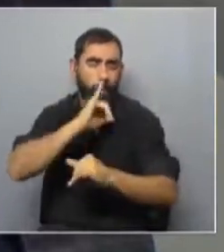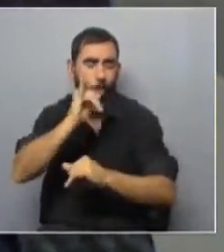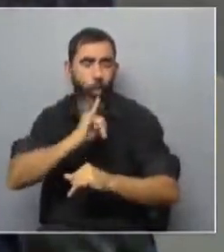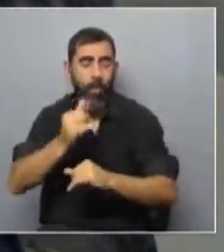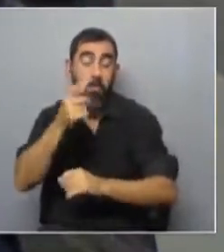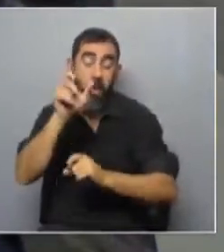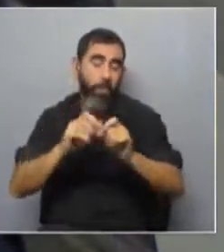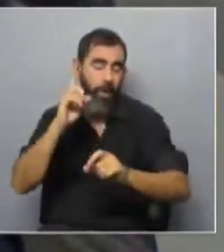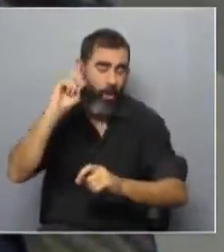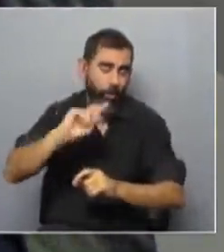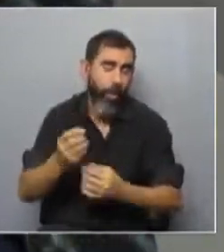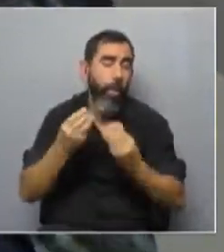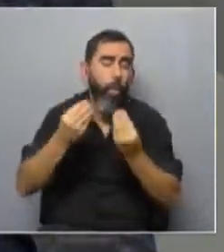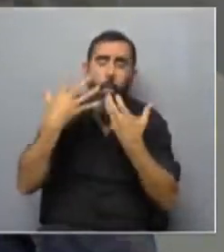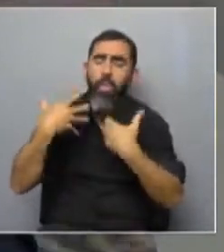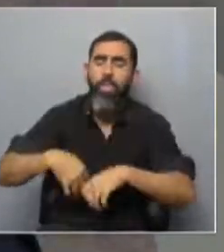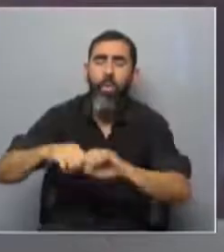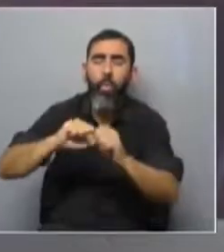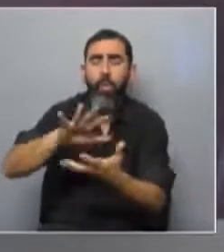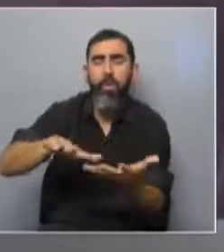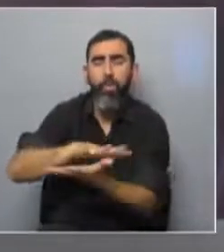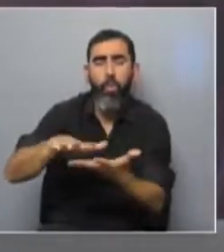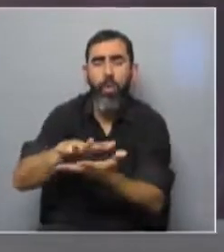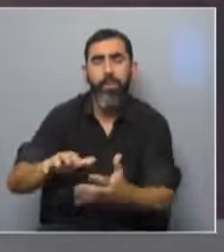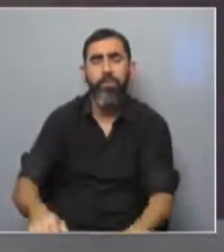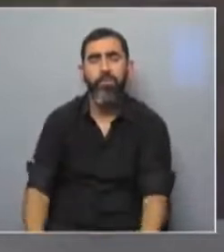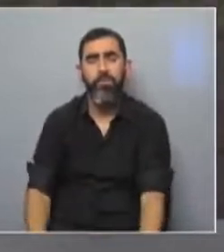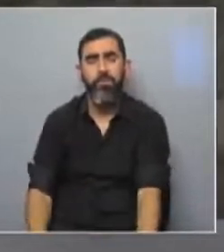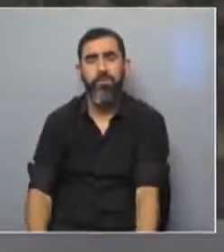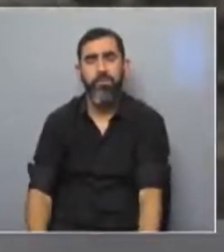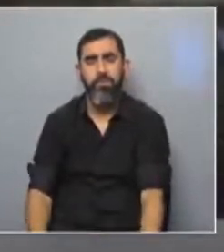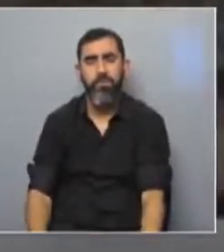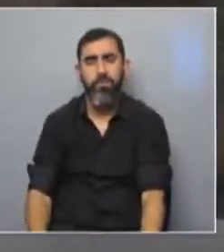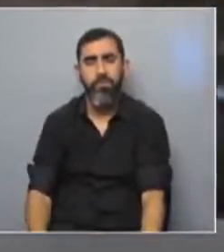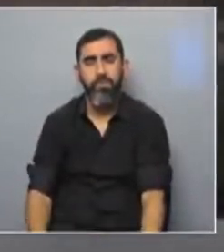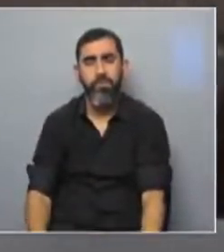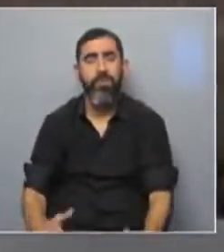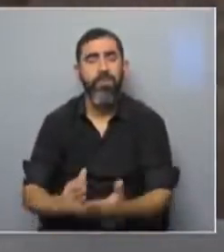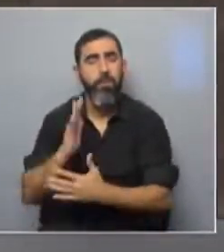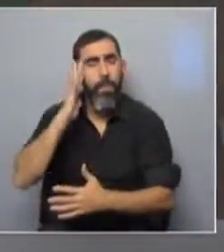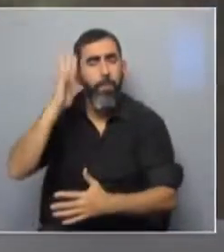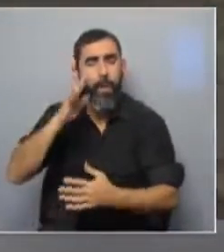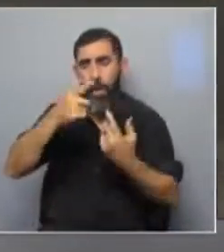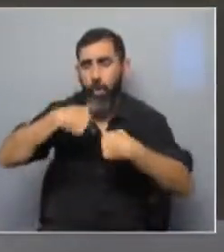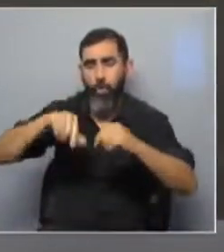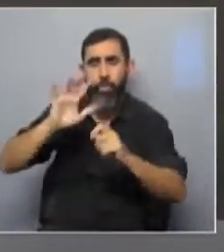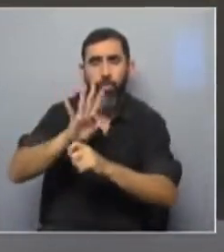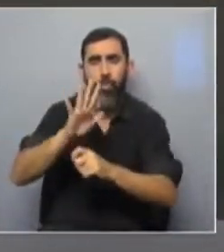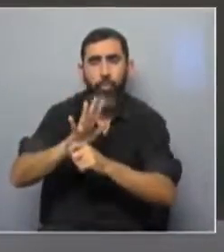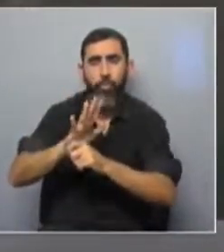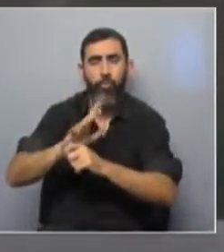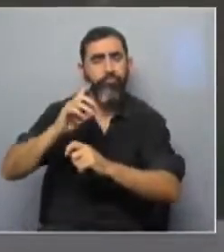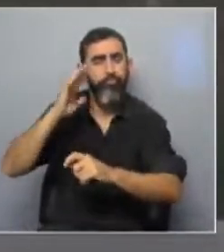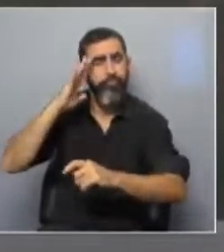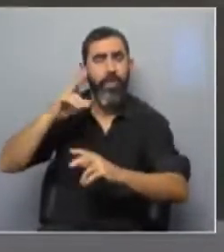mucha gente que no lo sabe. ¿Cómo se descubre este yacimiento? Lo repetimos. Siempre está esa imagen de que los paleontólogos somos una suerte de Indiana Jones